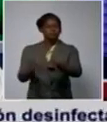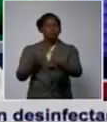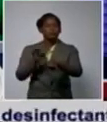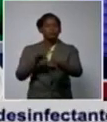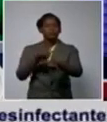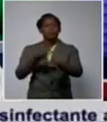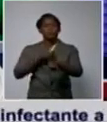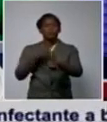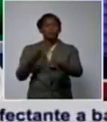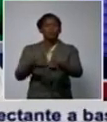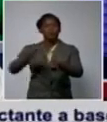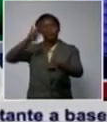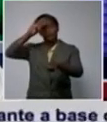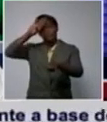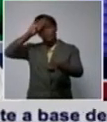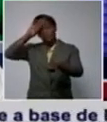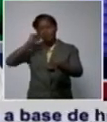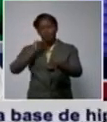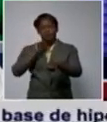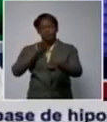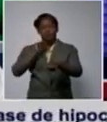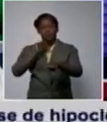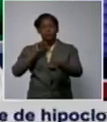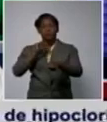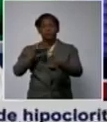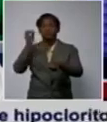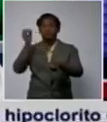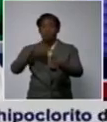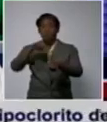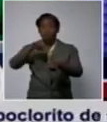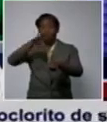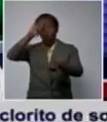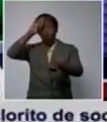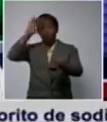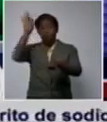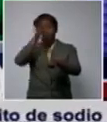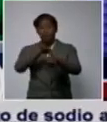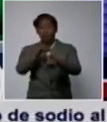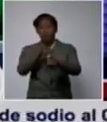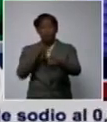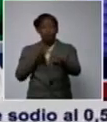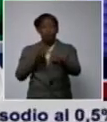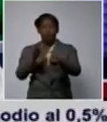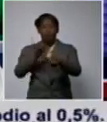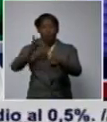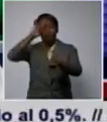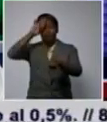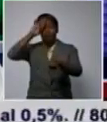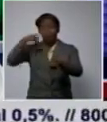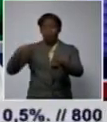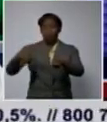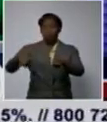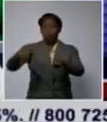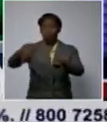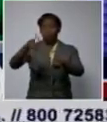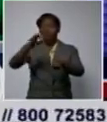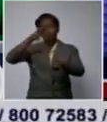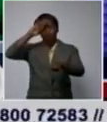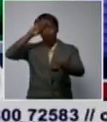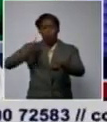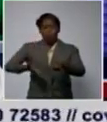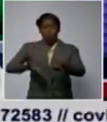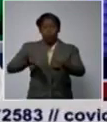fiebre, es verdad que la fiebre del dengue es muy mantenida durante varios días, en algunas